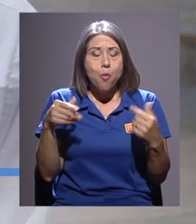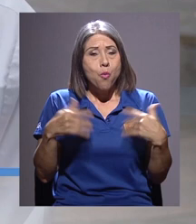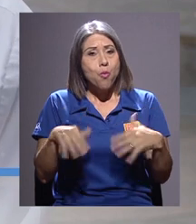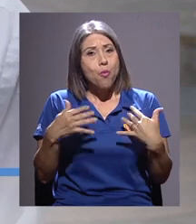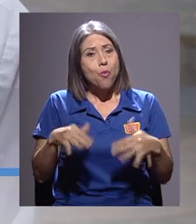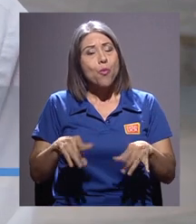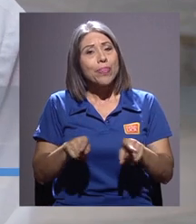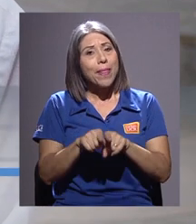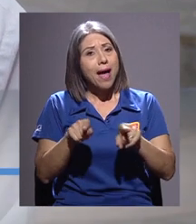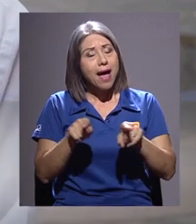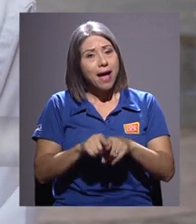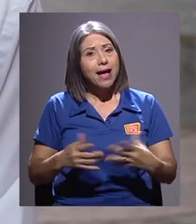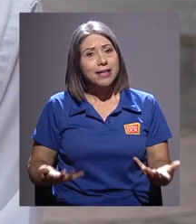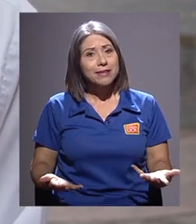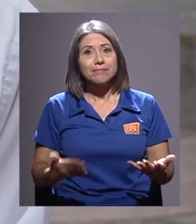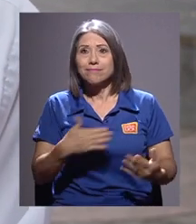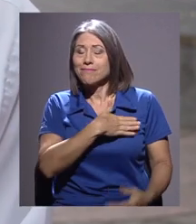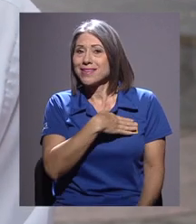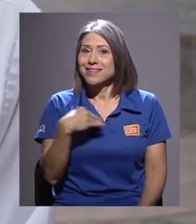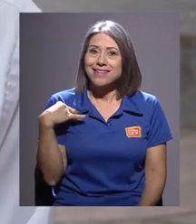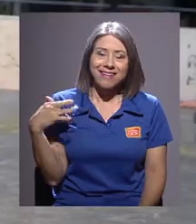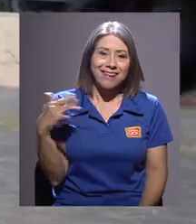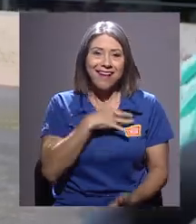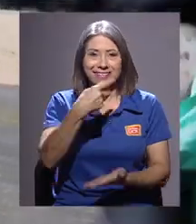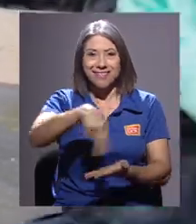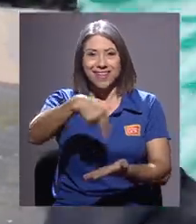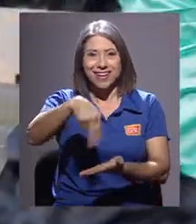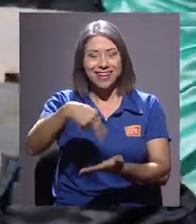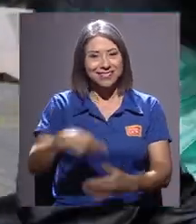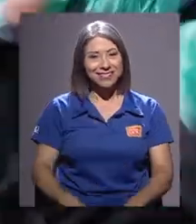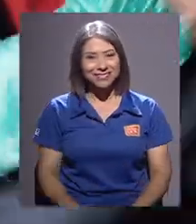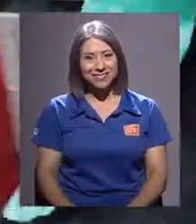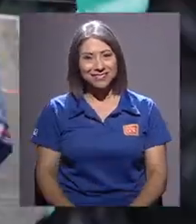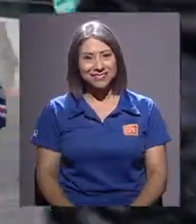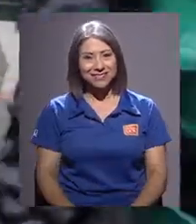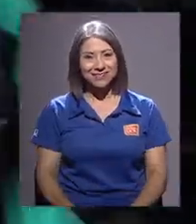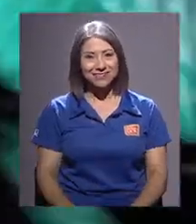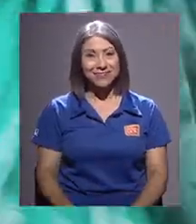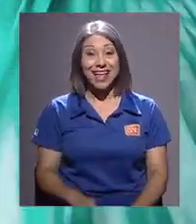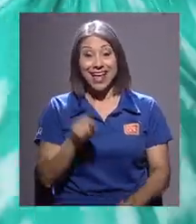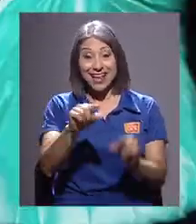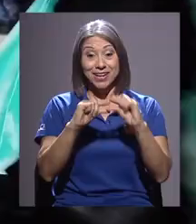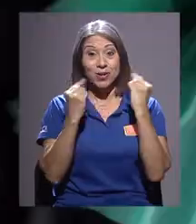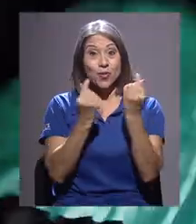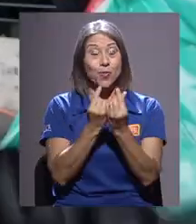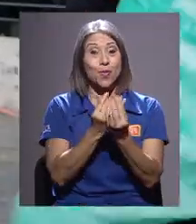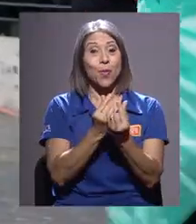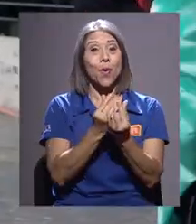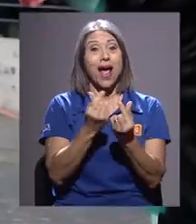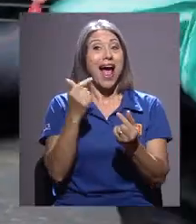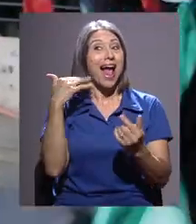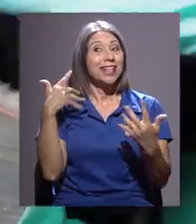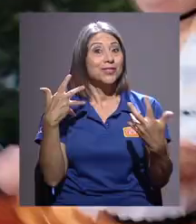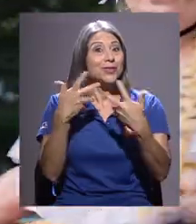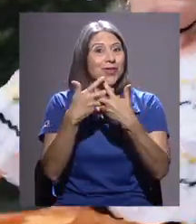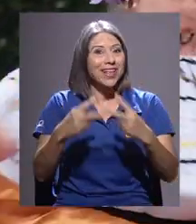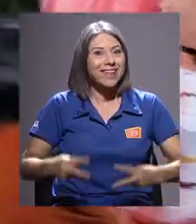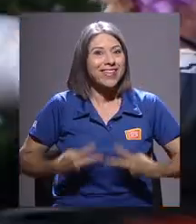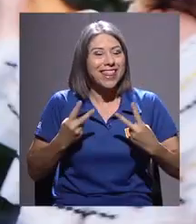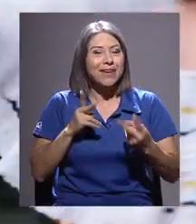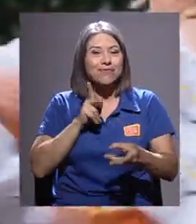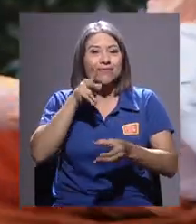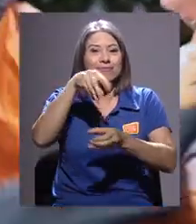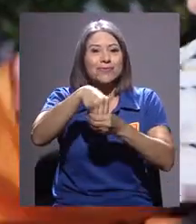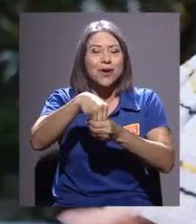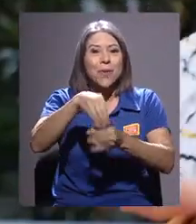también, ¿verdad? Y me encanta el baile. Al Son de la Vida forma parte del programa institucional